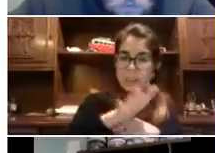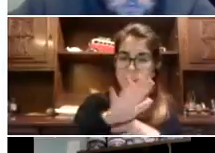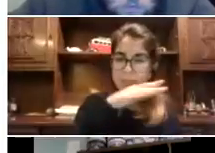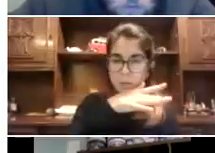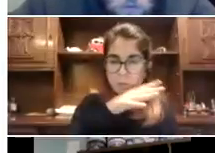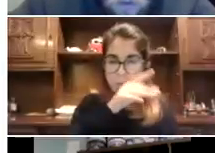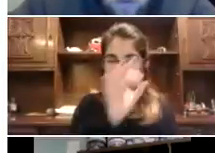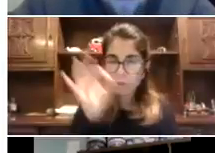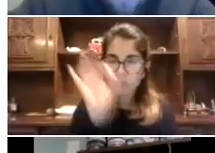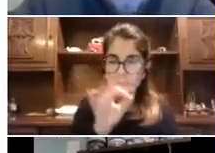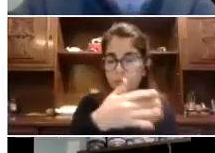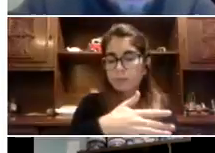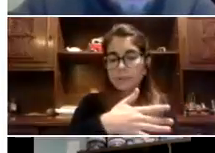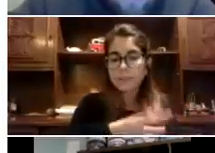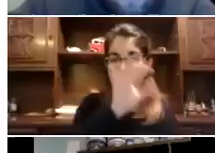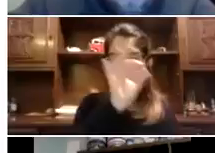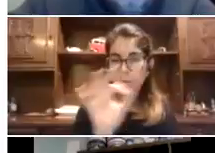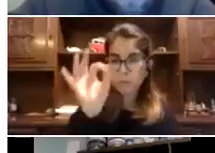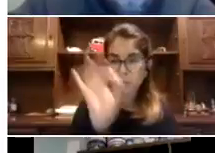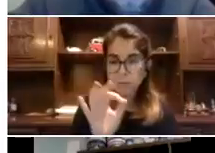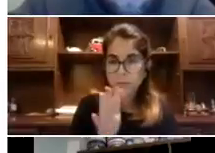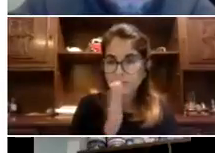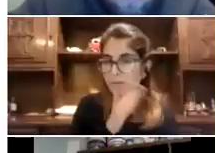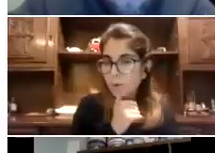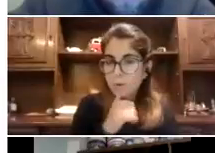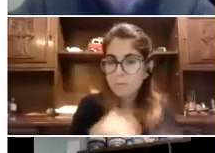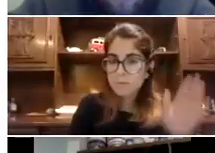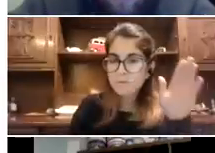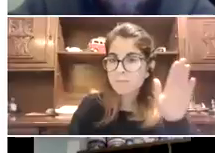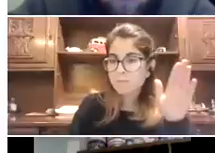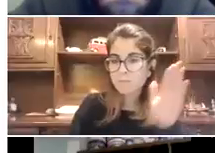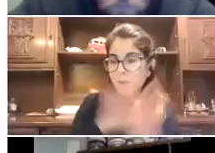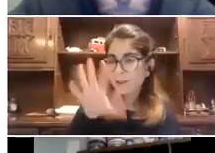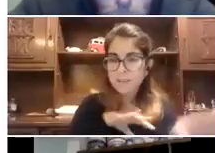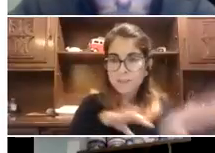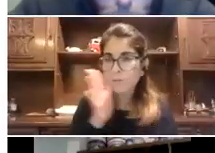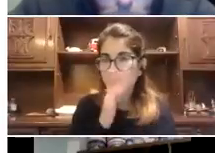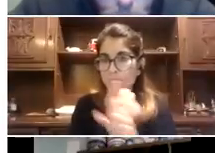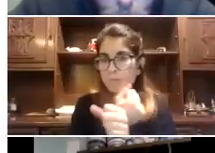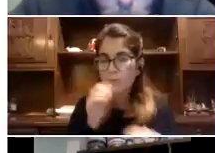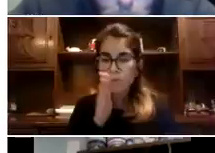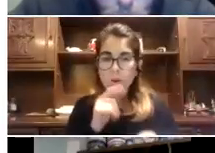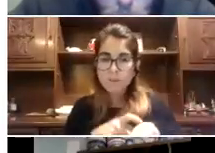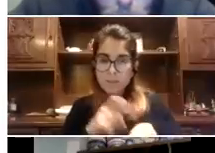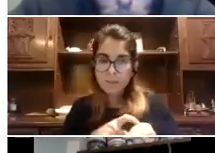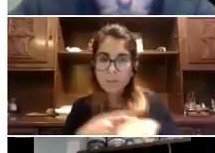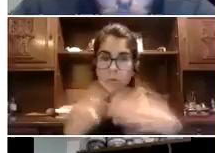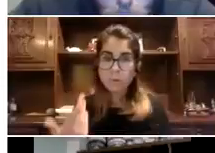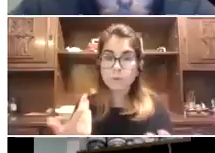no hay espacio para realizar más actividades o más recursos evaluados, mi propuesta es que integremos la